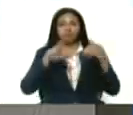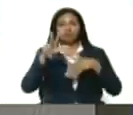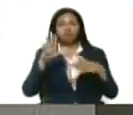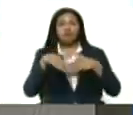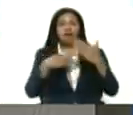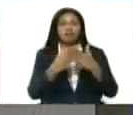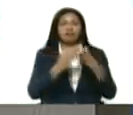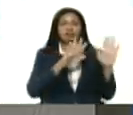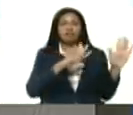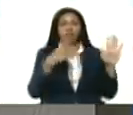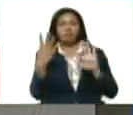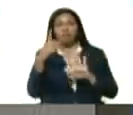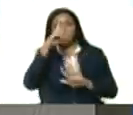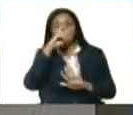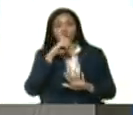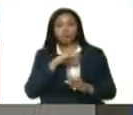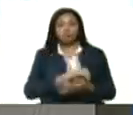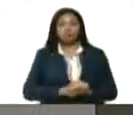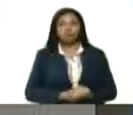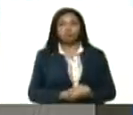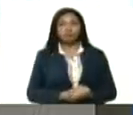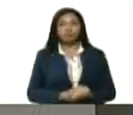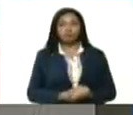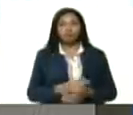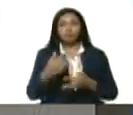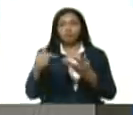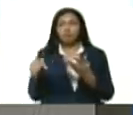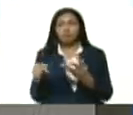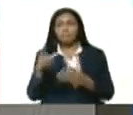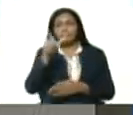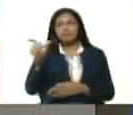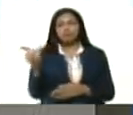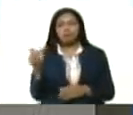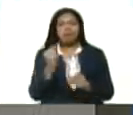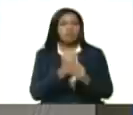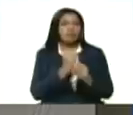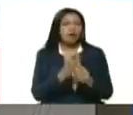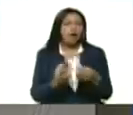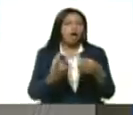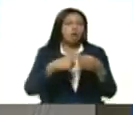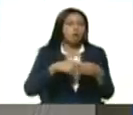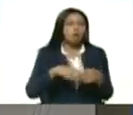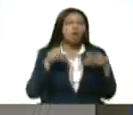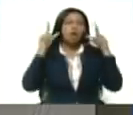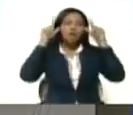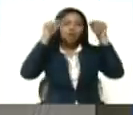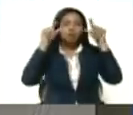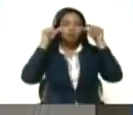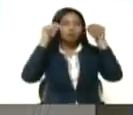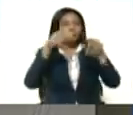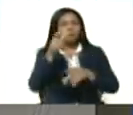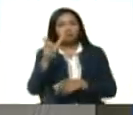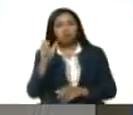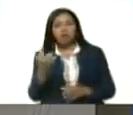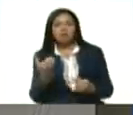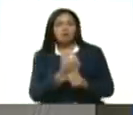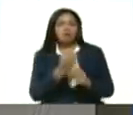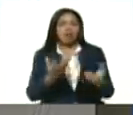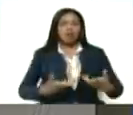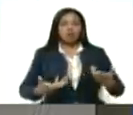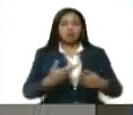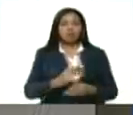19 años de edad y el resto eran personas que eran trabajadores, instructores, personal de cocina. Resulta